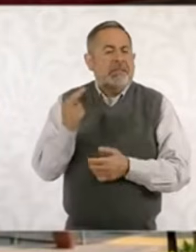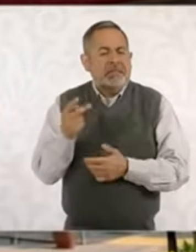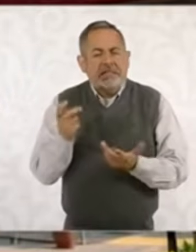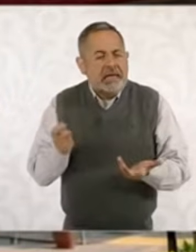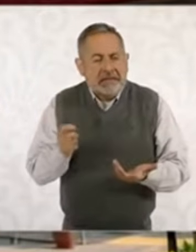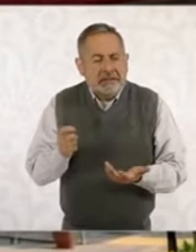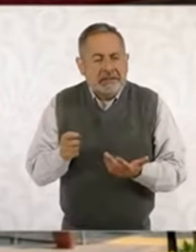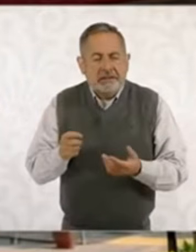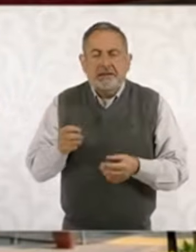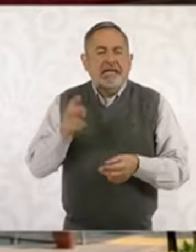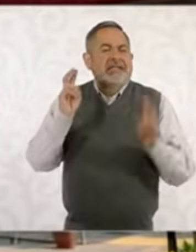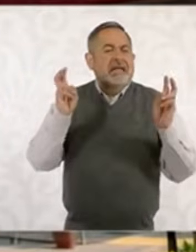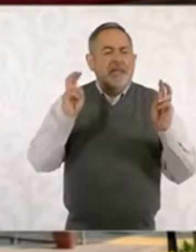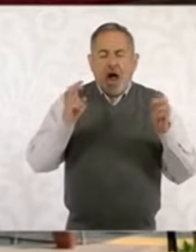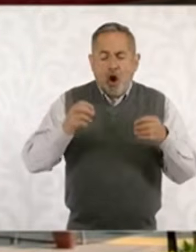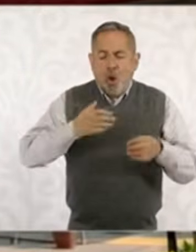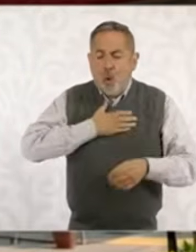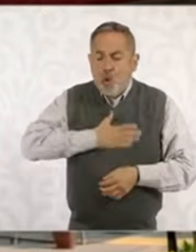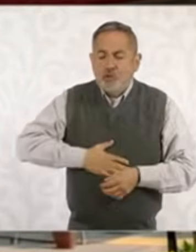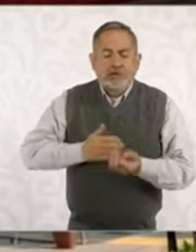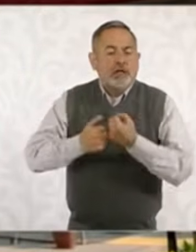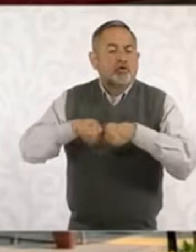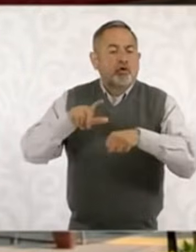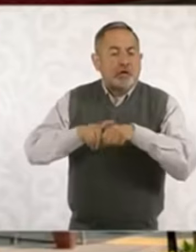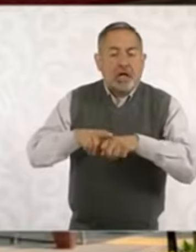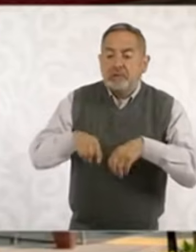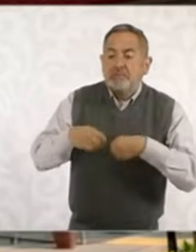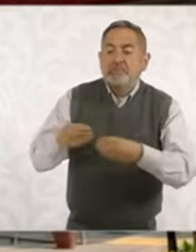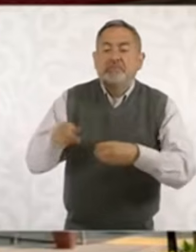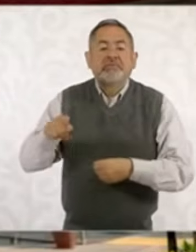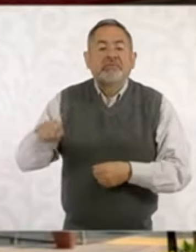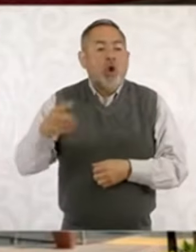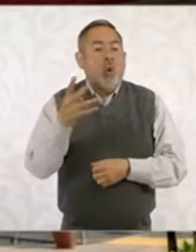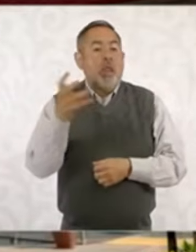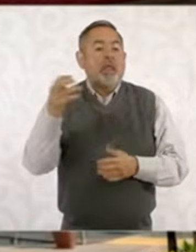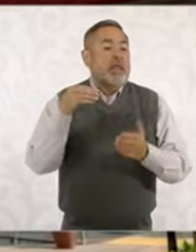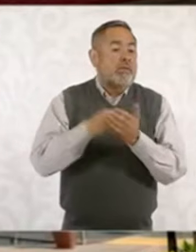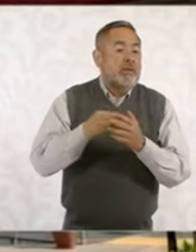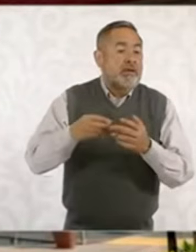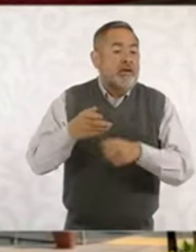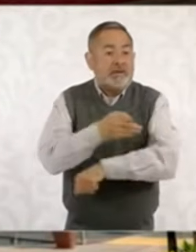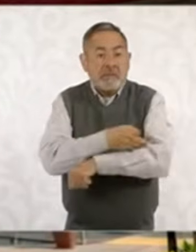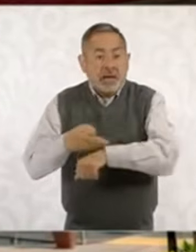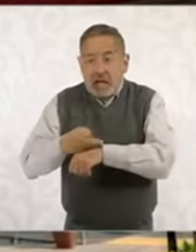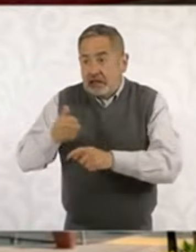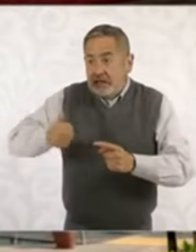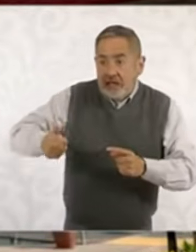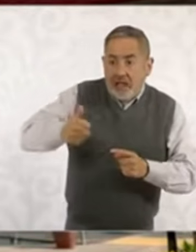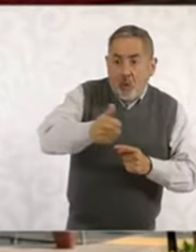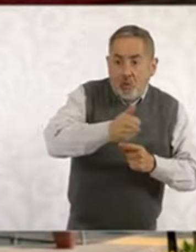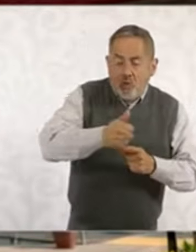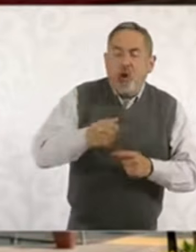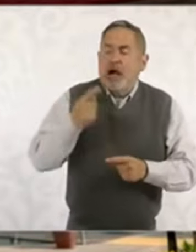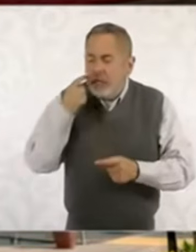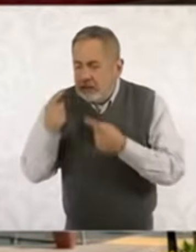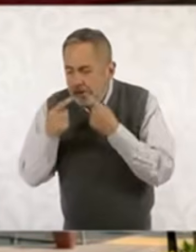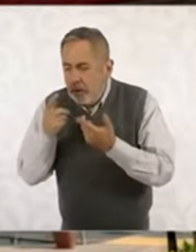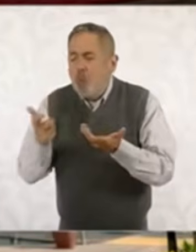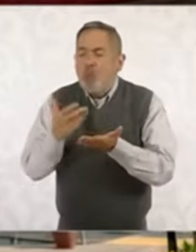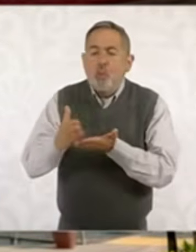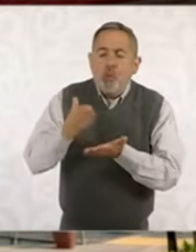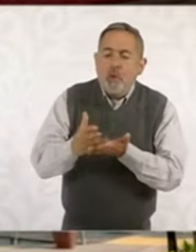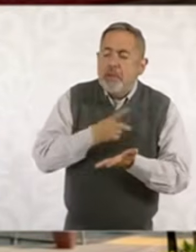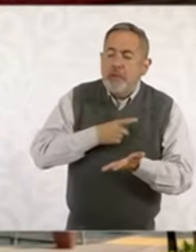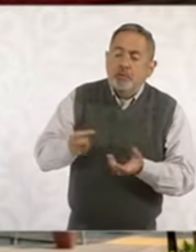programa de justicia social que beneficia a más de 400,000 familias, un programa sin precedentes con el que se están resolviendo los